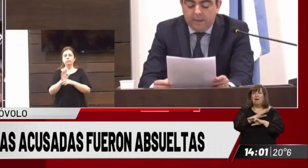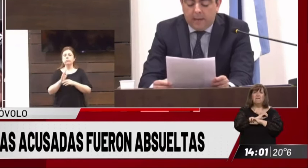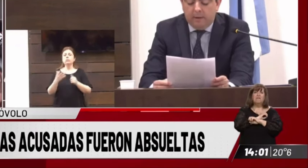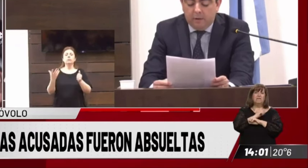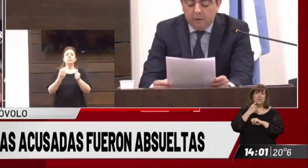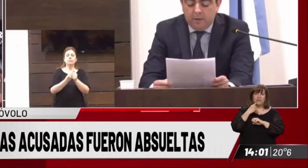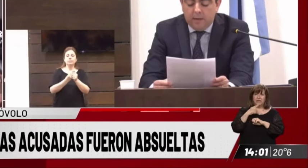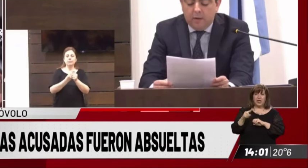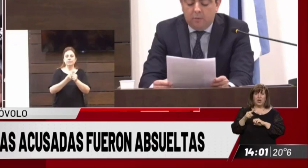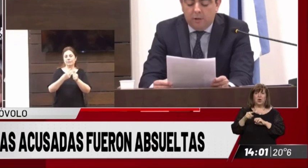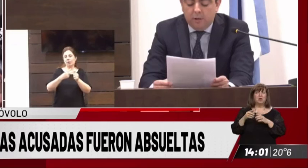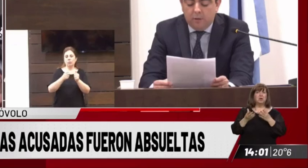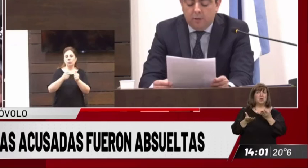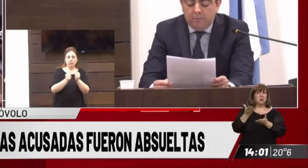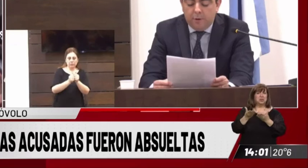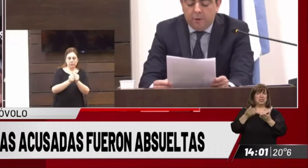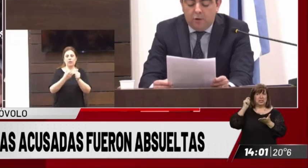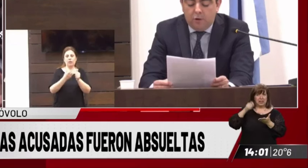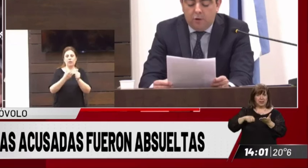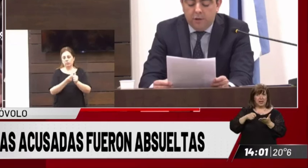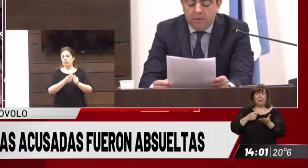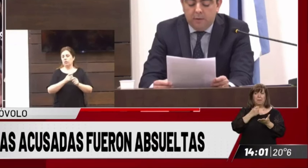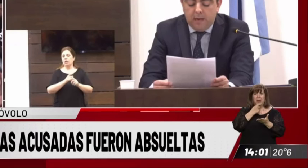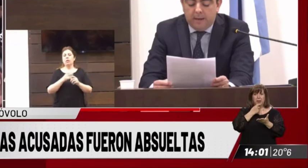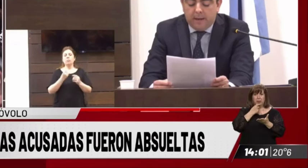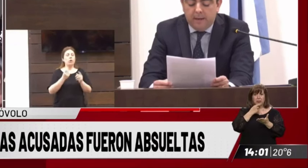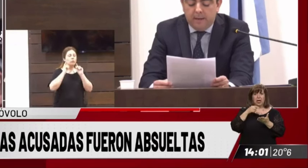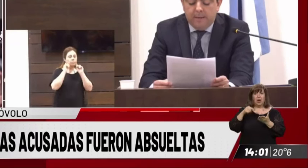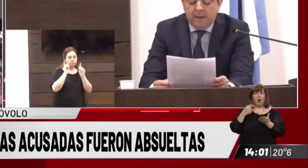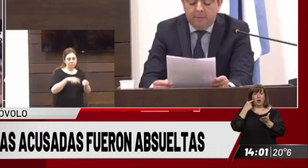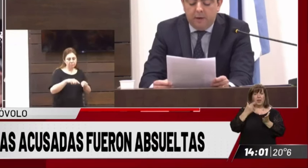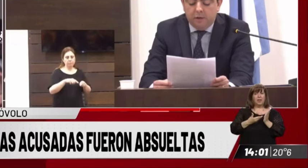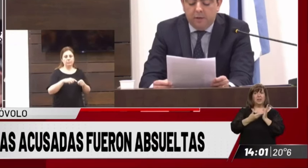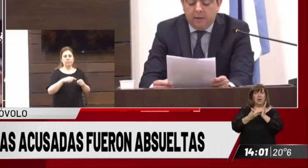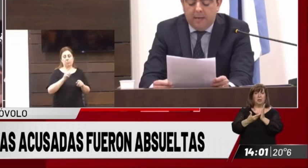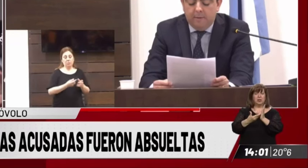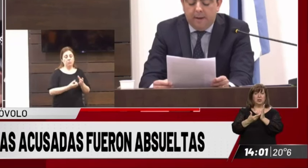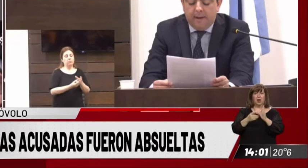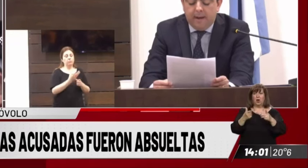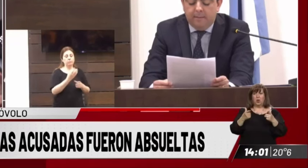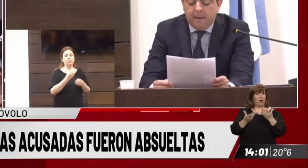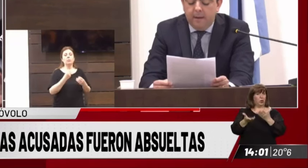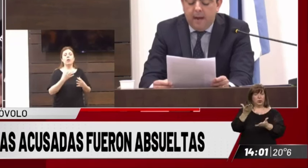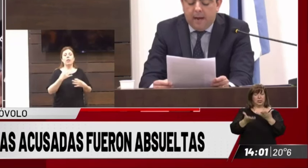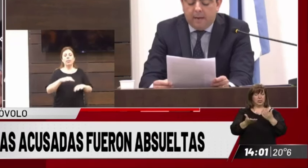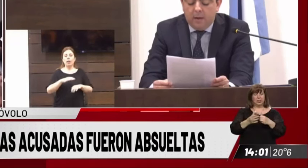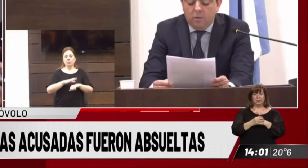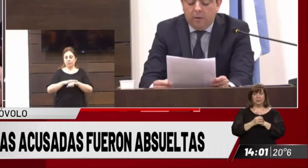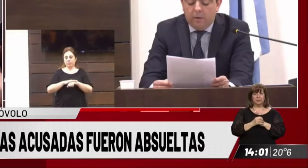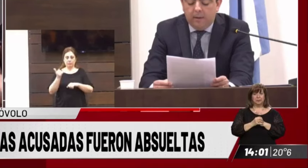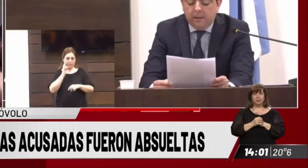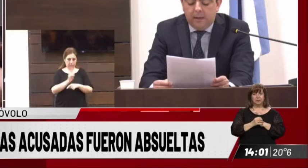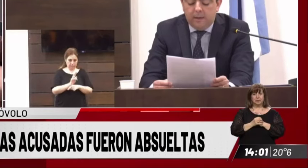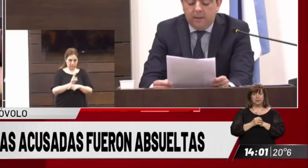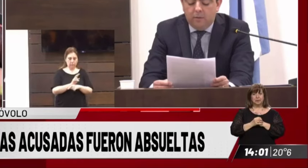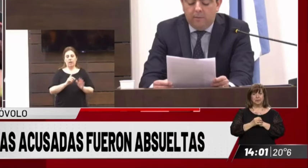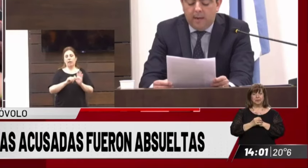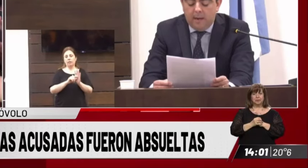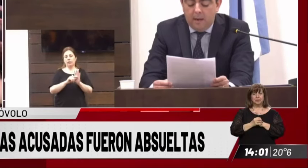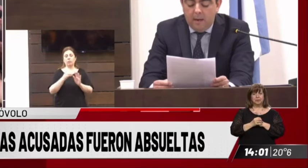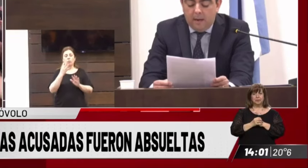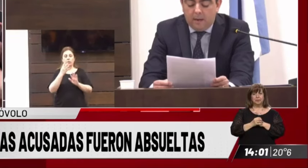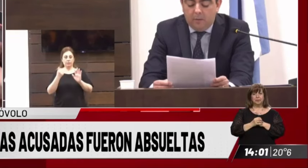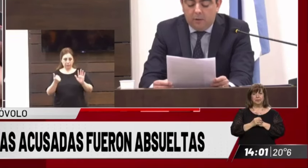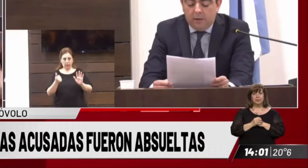conoce de la justicia mendocina. Hoy nos demostró que no tenemos justicia. ¿Tiene esperanza de que se vaya a apelar